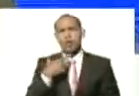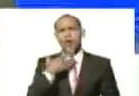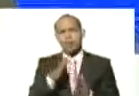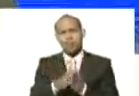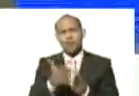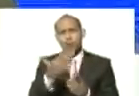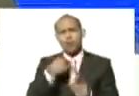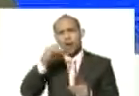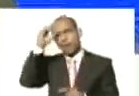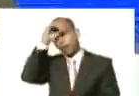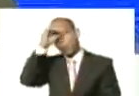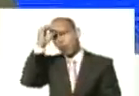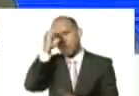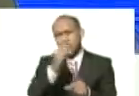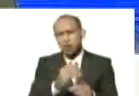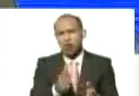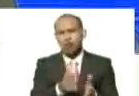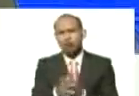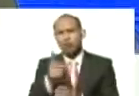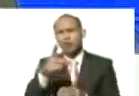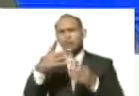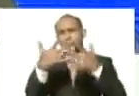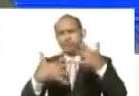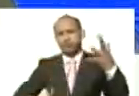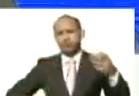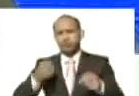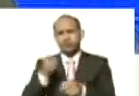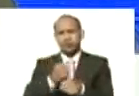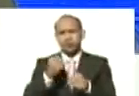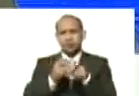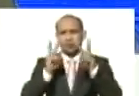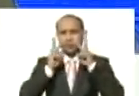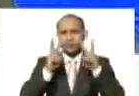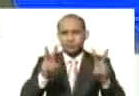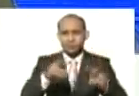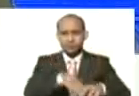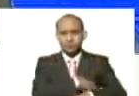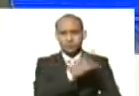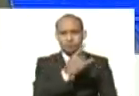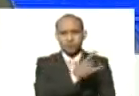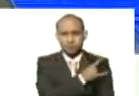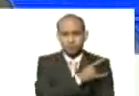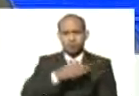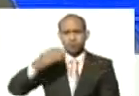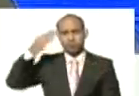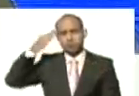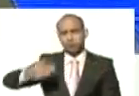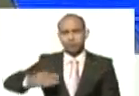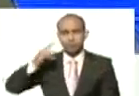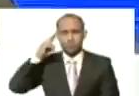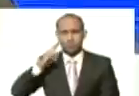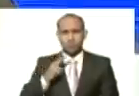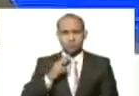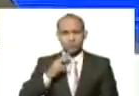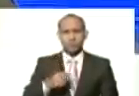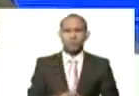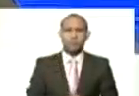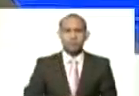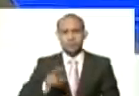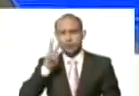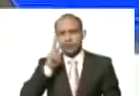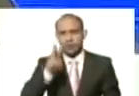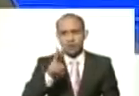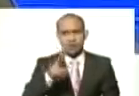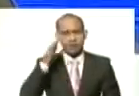apreciación sobre toda esta jornada vista desde la Universidad Militar Bolivariana, vista desde